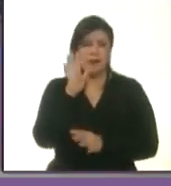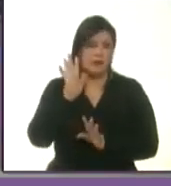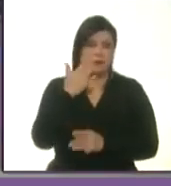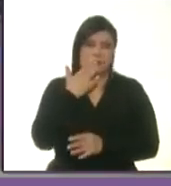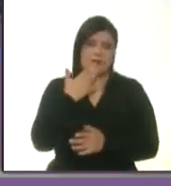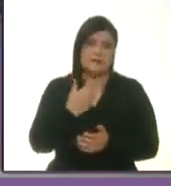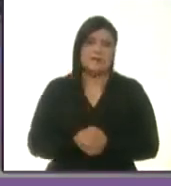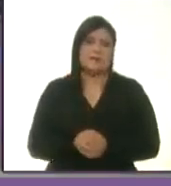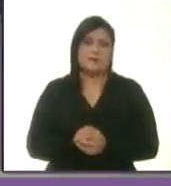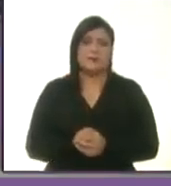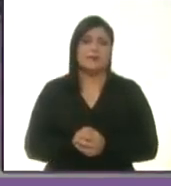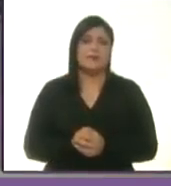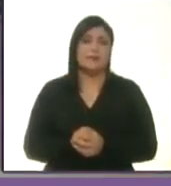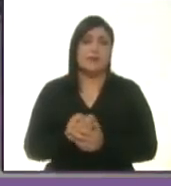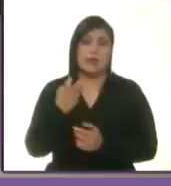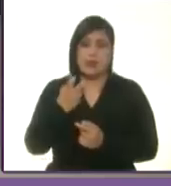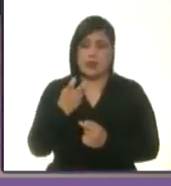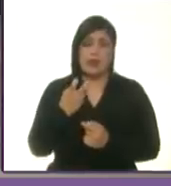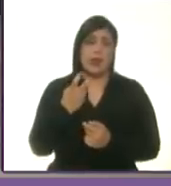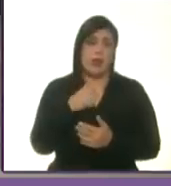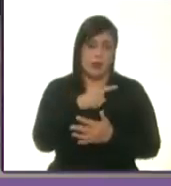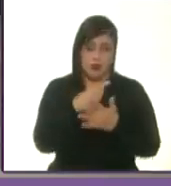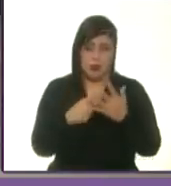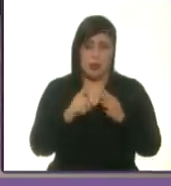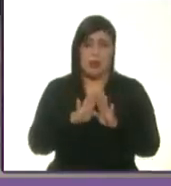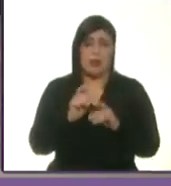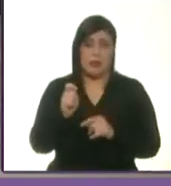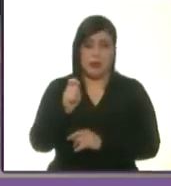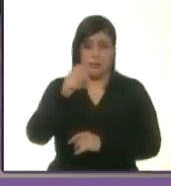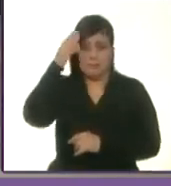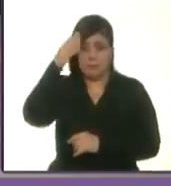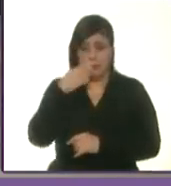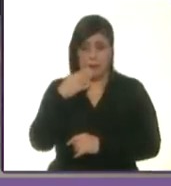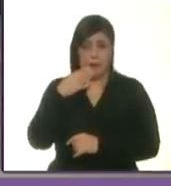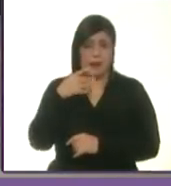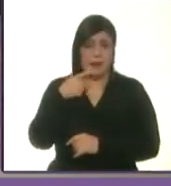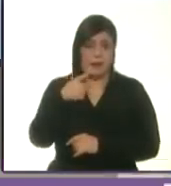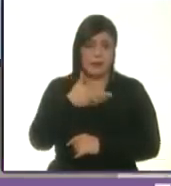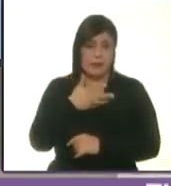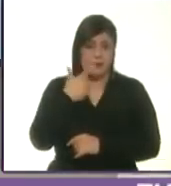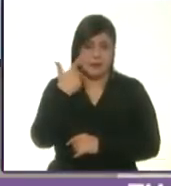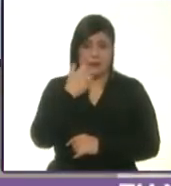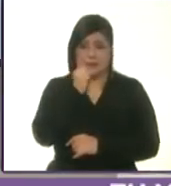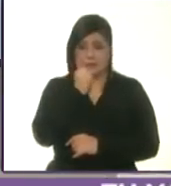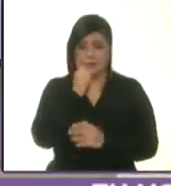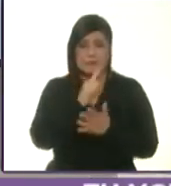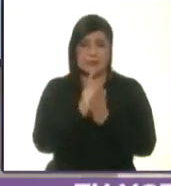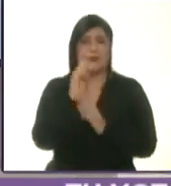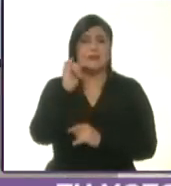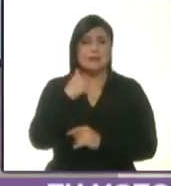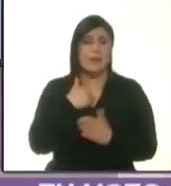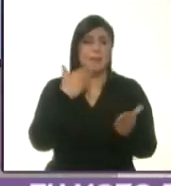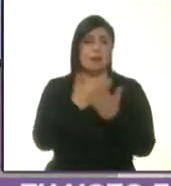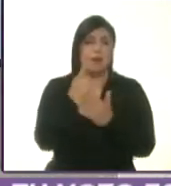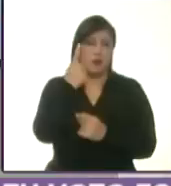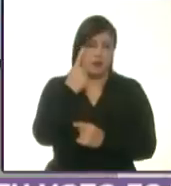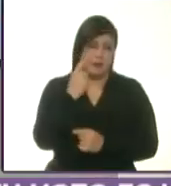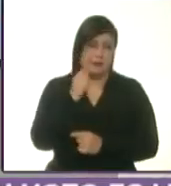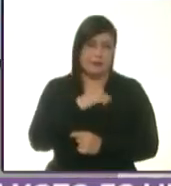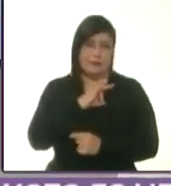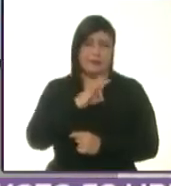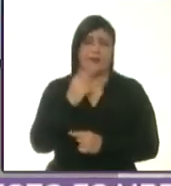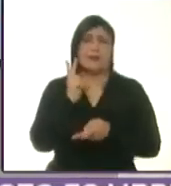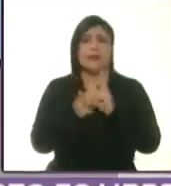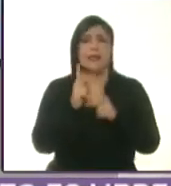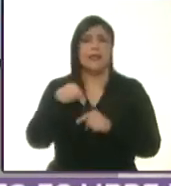entonces con esto estamos alejandra 7 segundos y me da tiempo adelante propuesta solamente hablar de